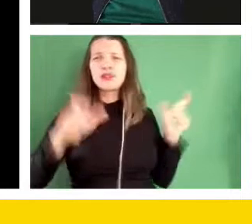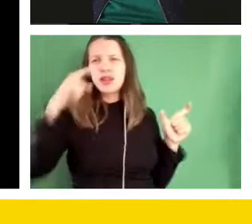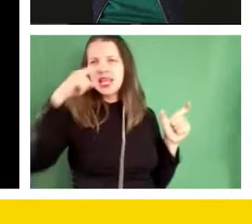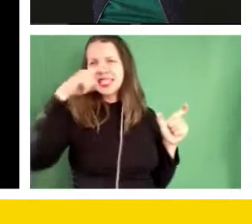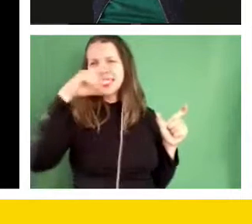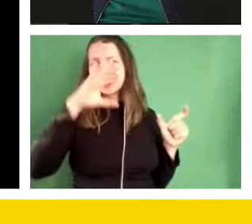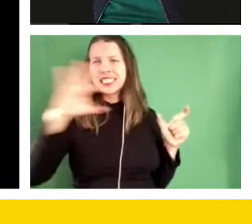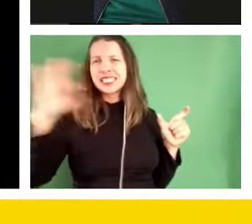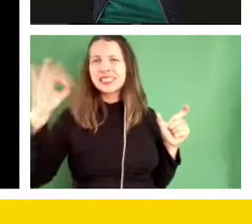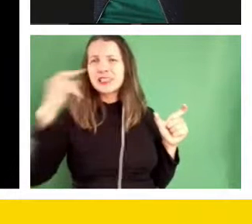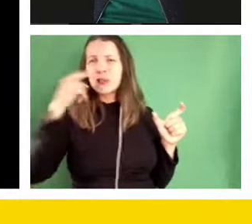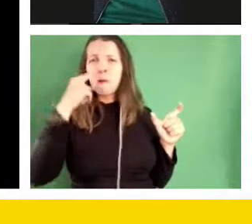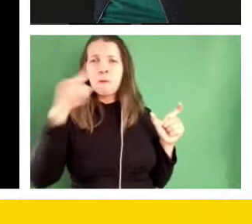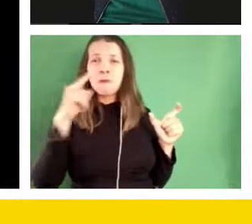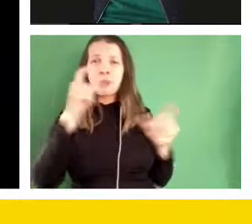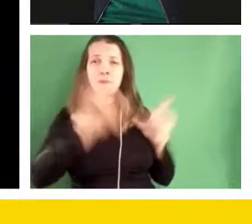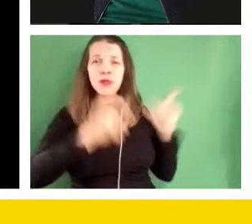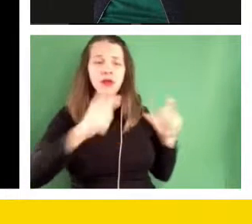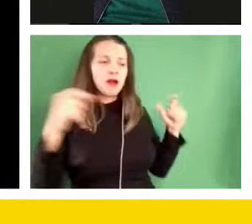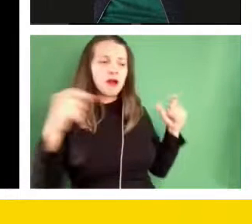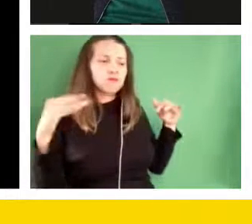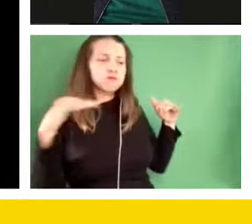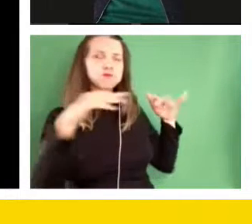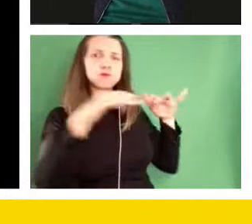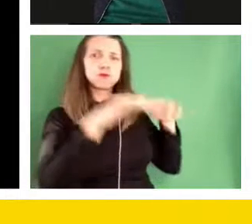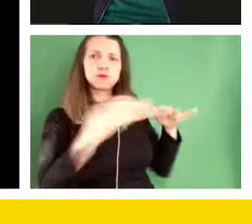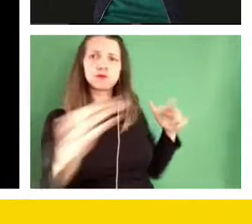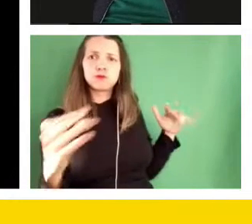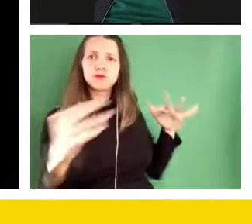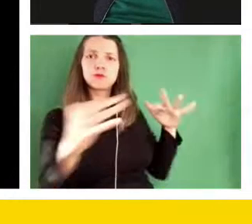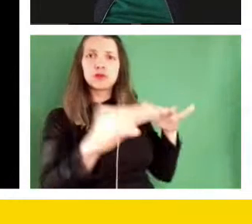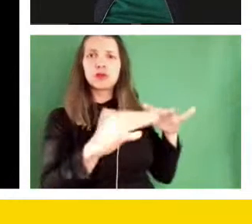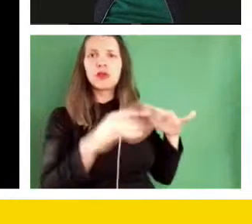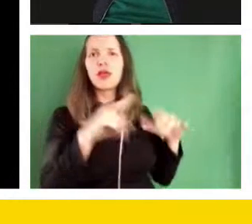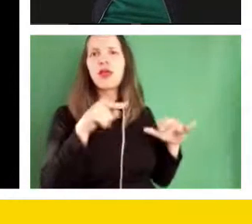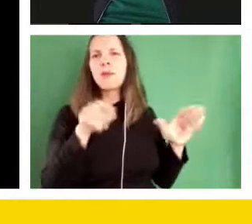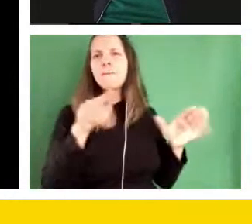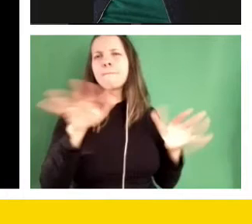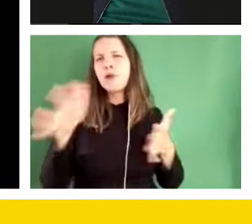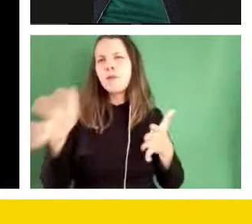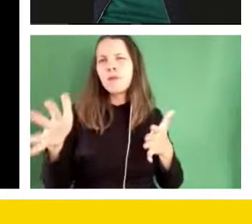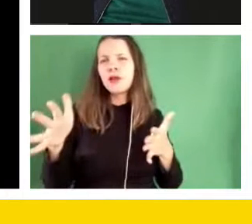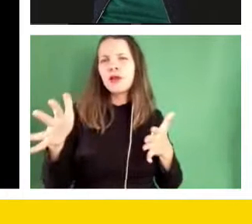paso de más o menos entre 2 millones y medio a 3 millones de viajes